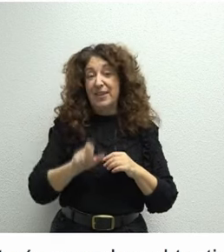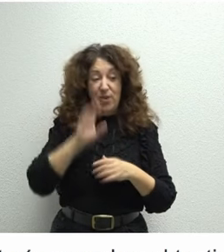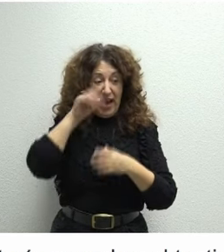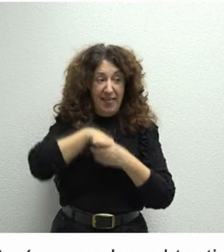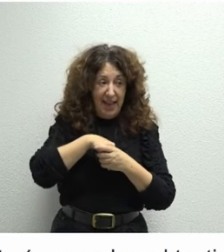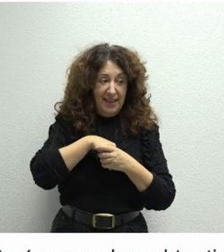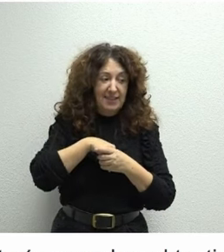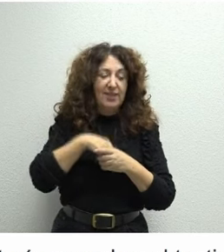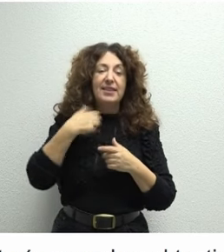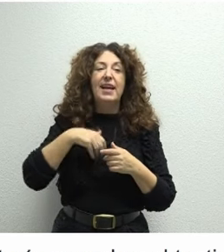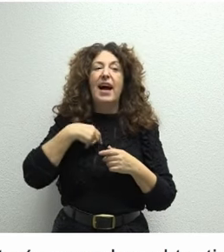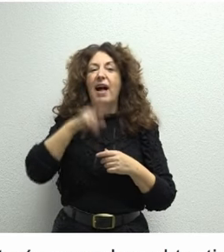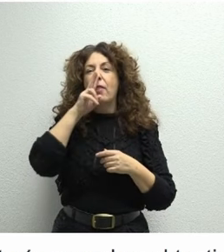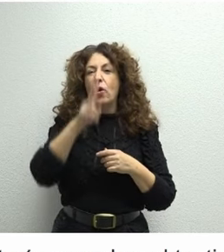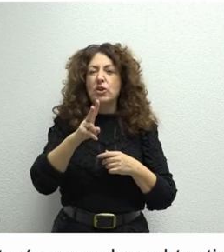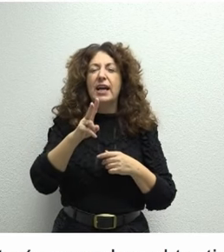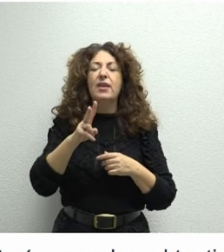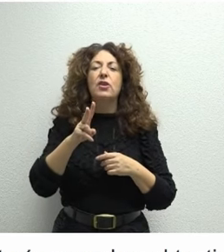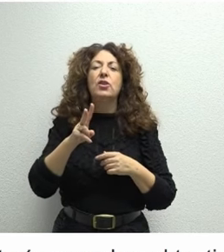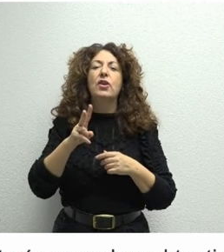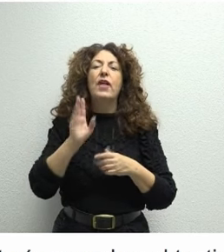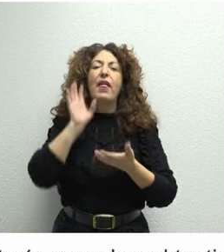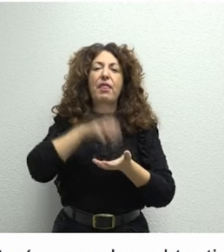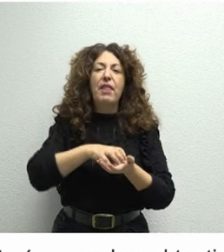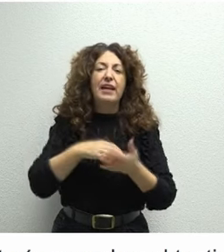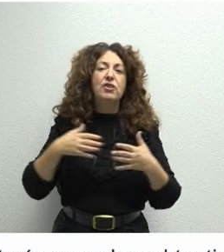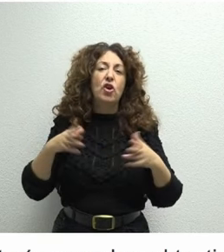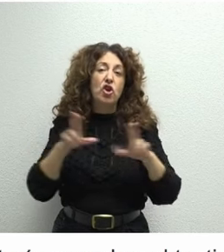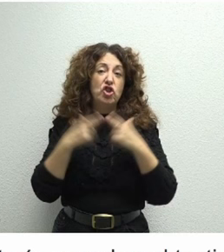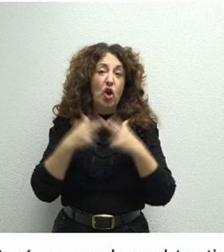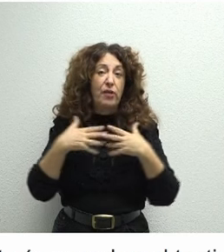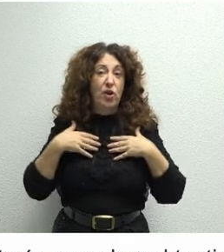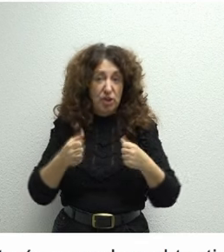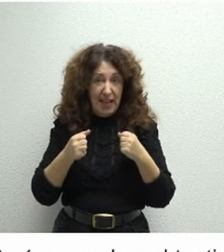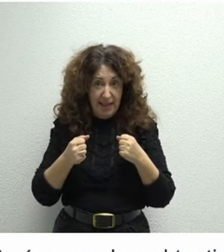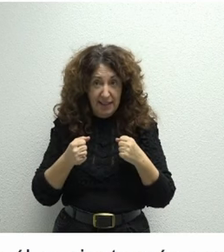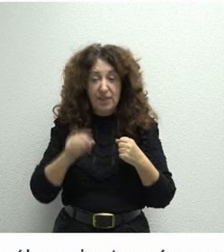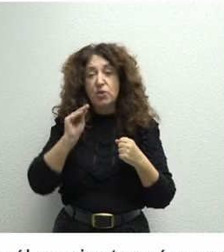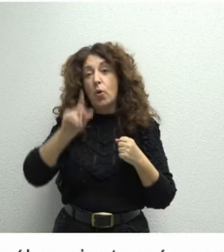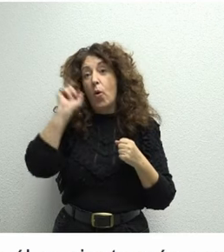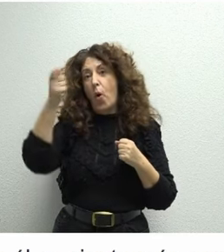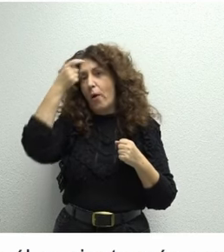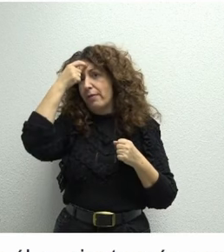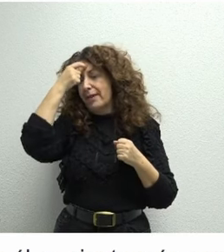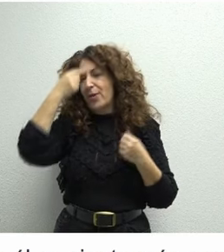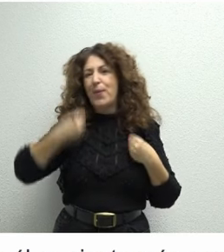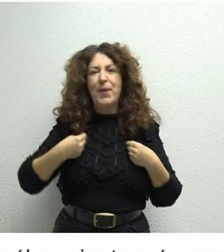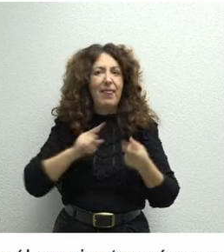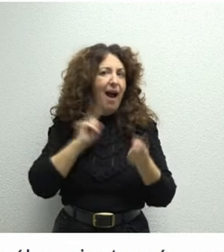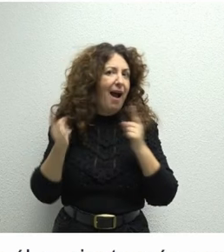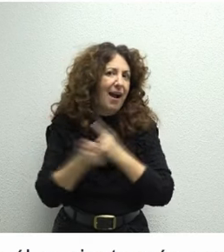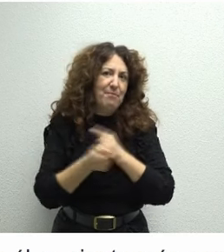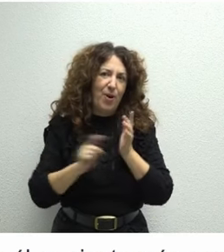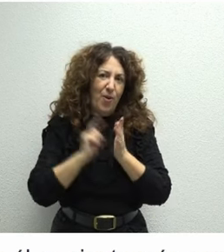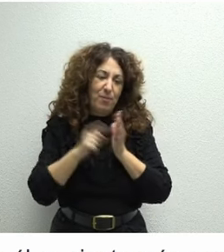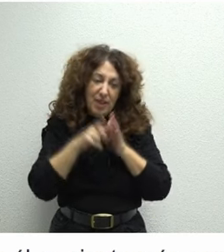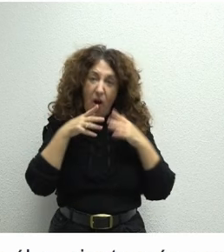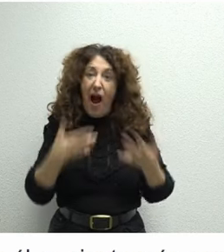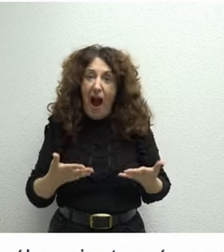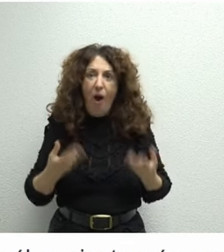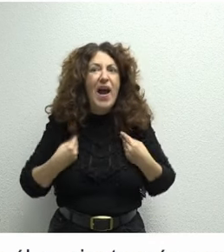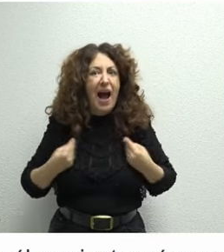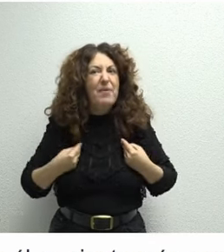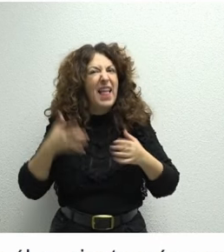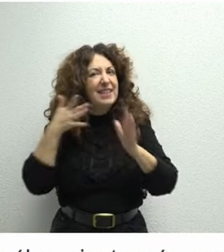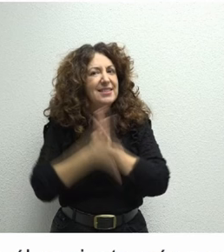después de pasar dos años en un centro sociosanitario y tiene la concepción de que su vida ha cambiado totalmente y que su vida Ahora tiene sentido